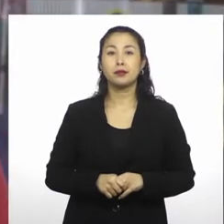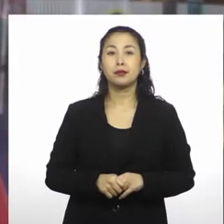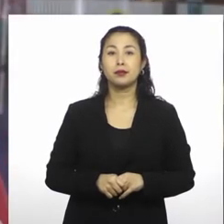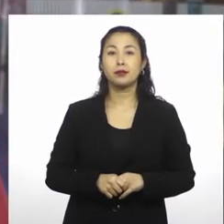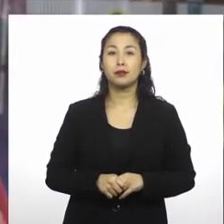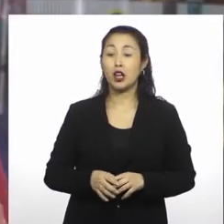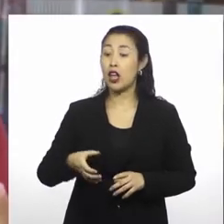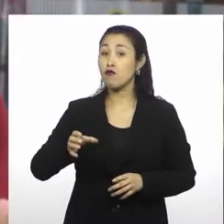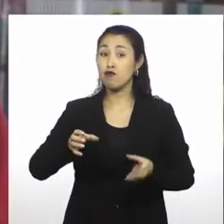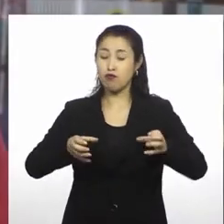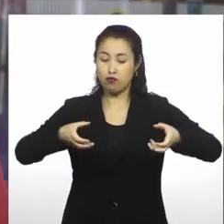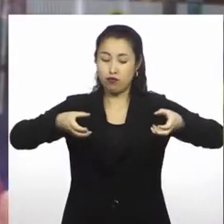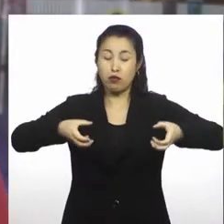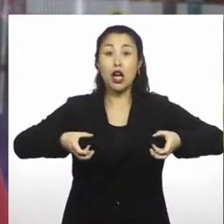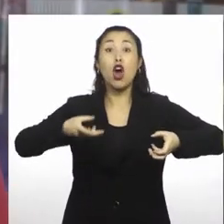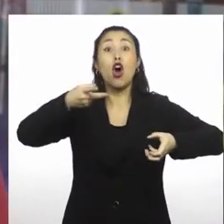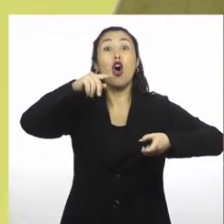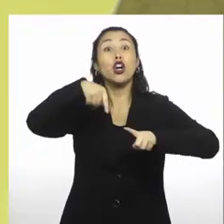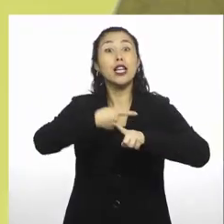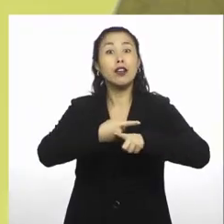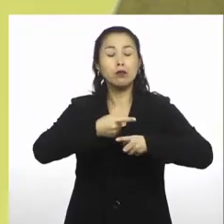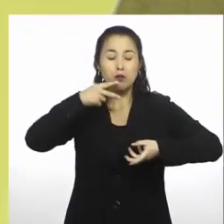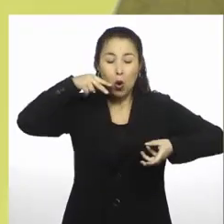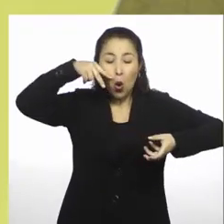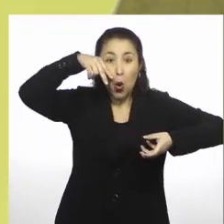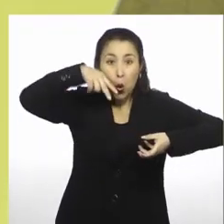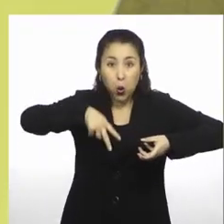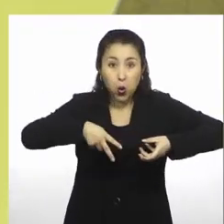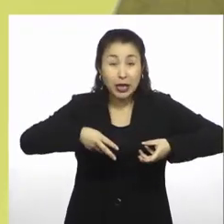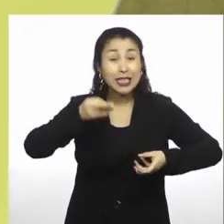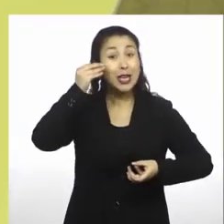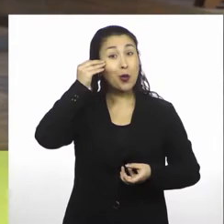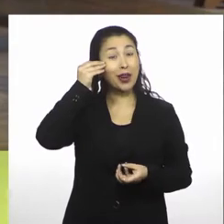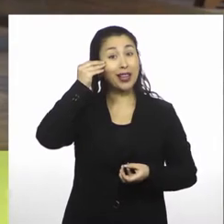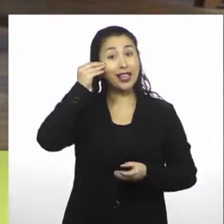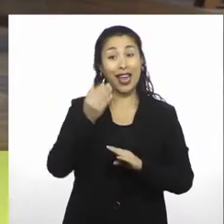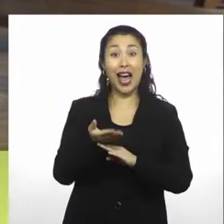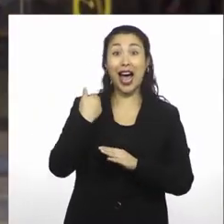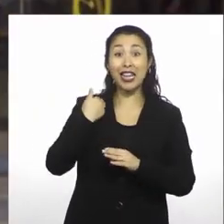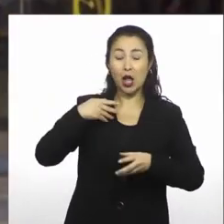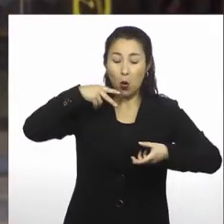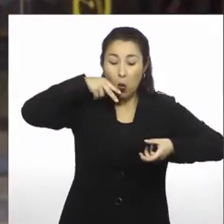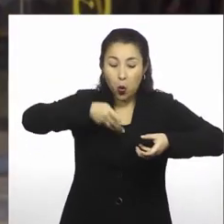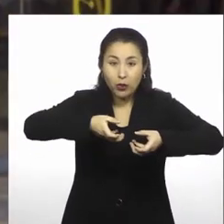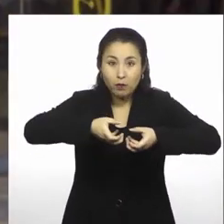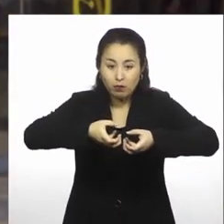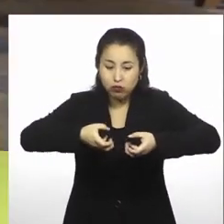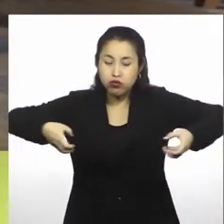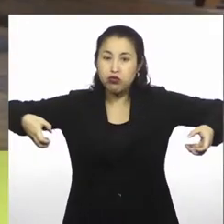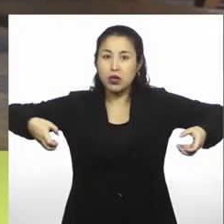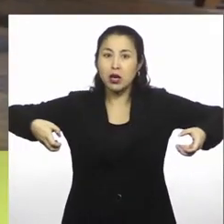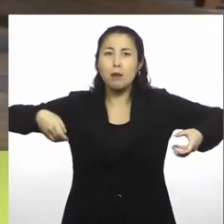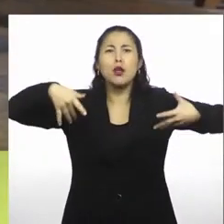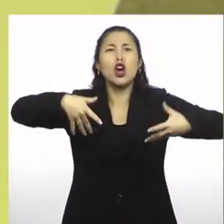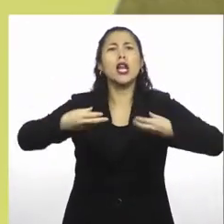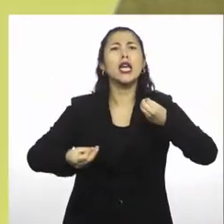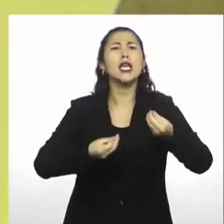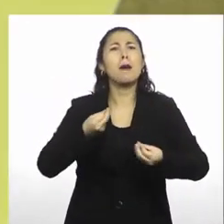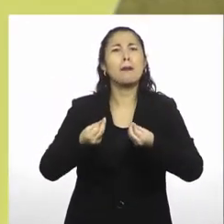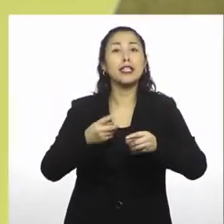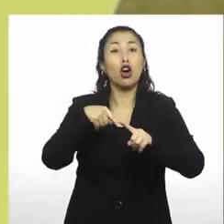Y vamos a repetir el experimento. Vamos a volver a soplar. Si recuerdan, antes las latas se separaban. ¿Pero qué pasará ahora? Volveré a